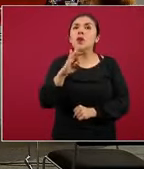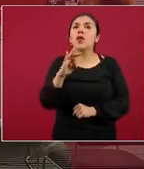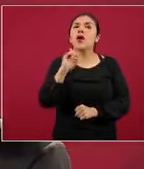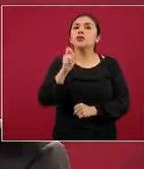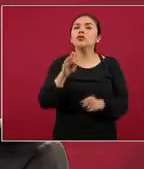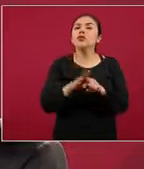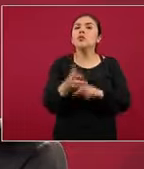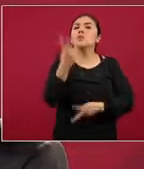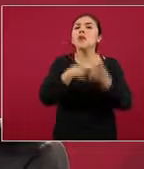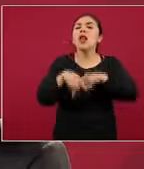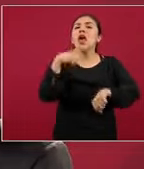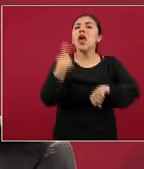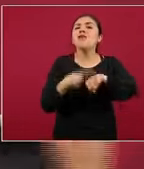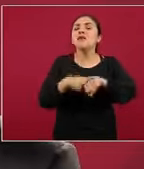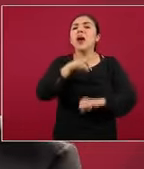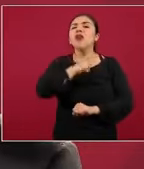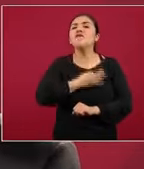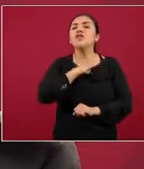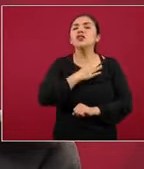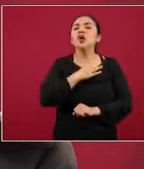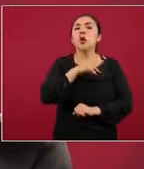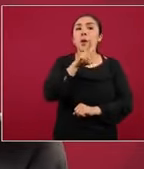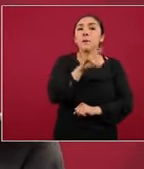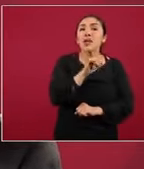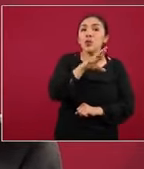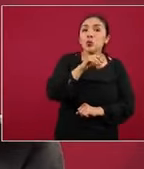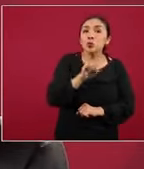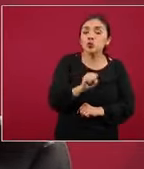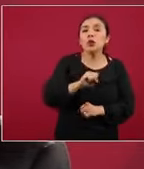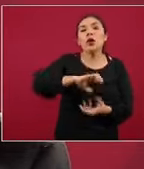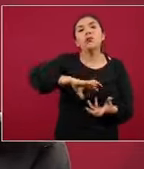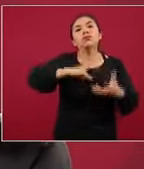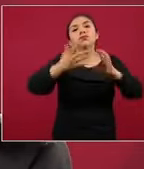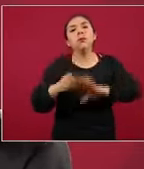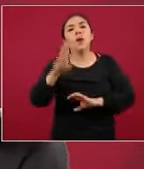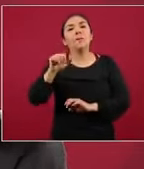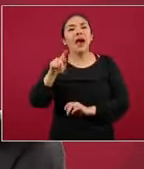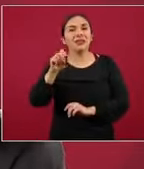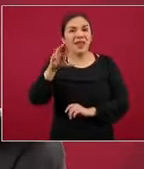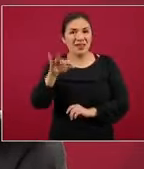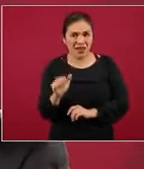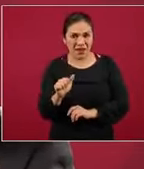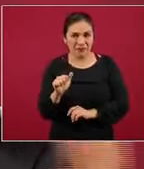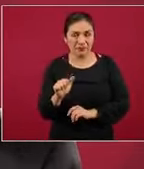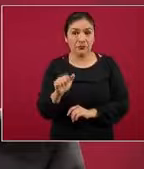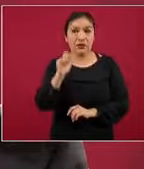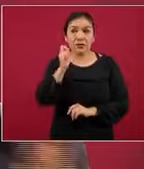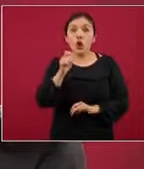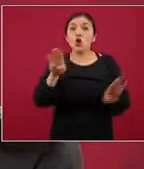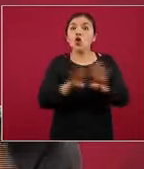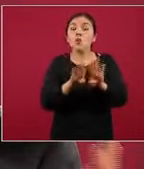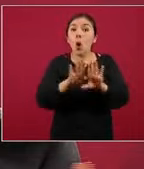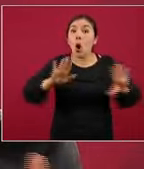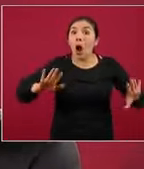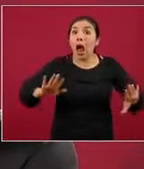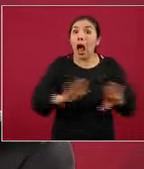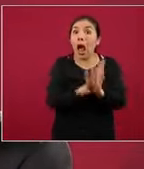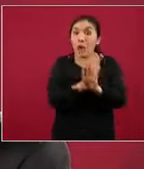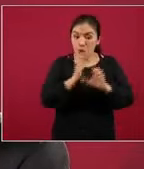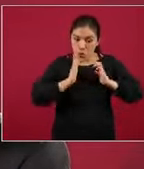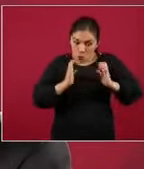derivar una infección por virus en una infección por bacteria. No es, insisto, ninguna transformación del